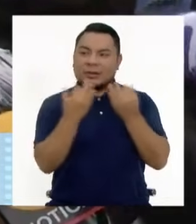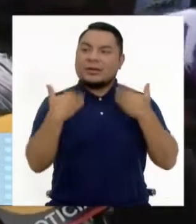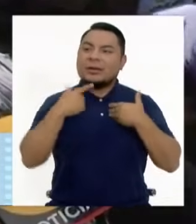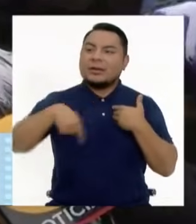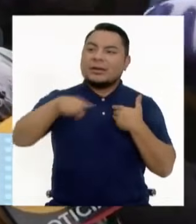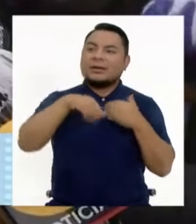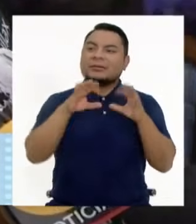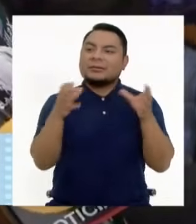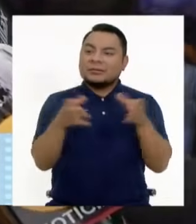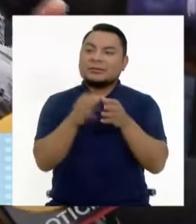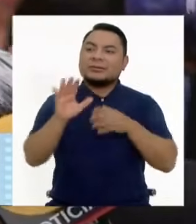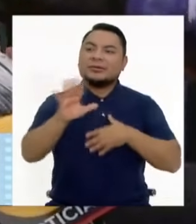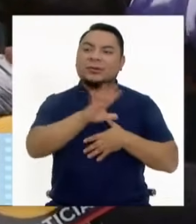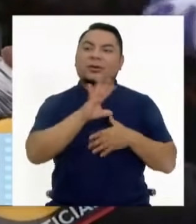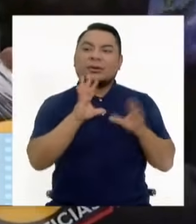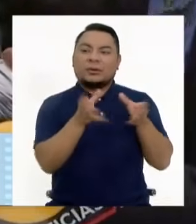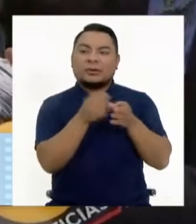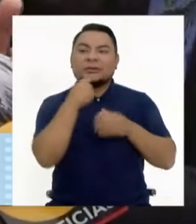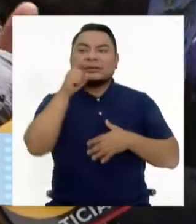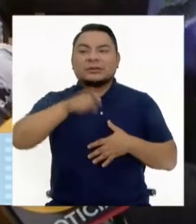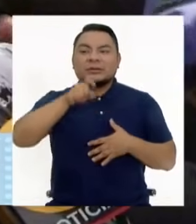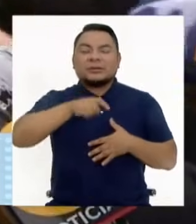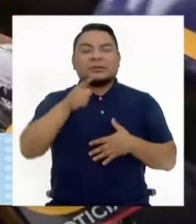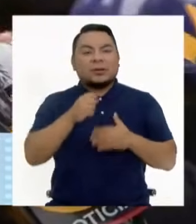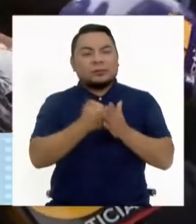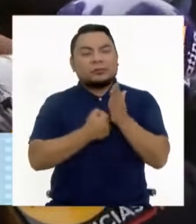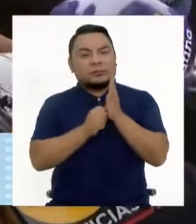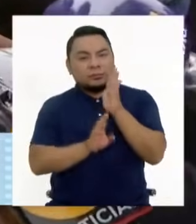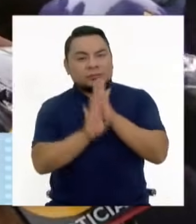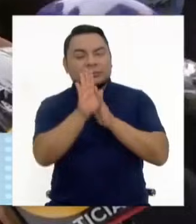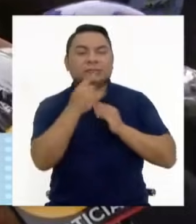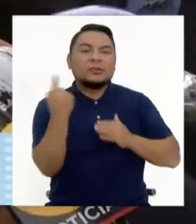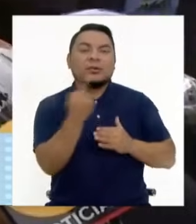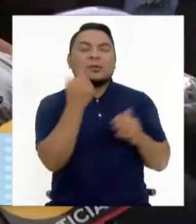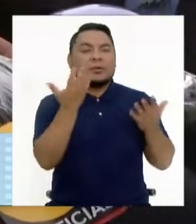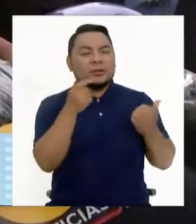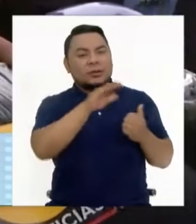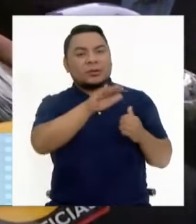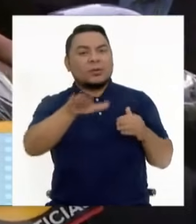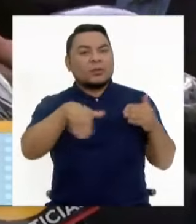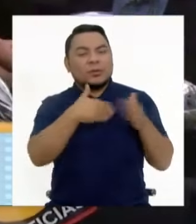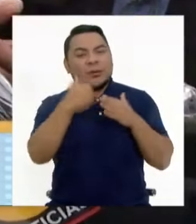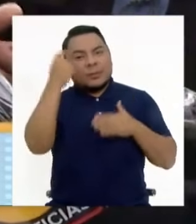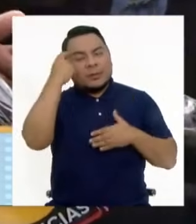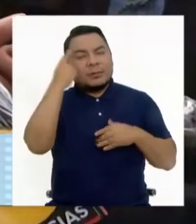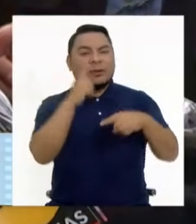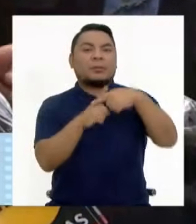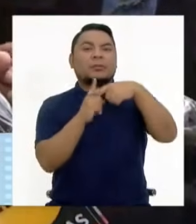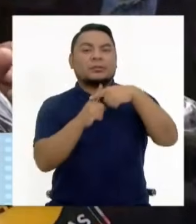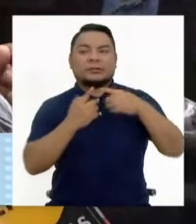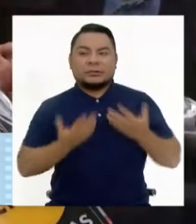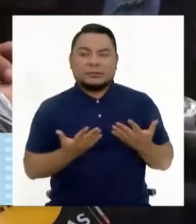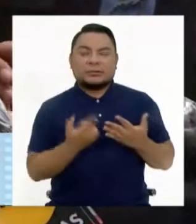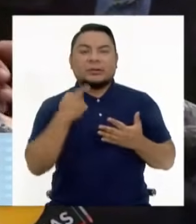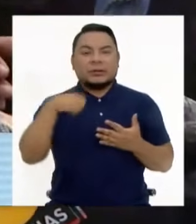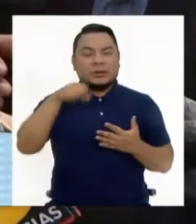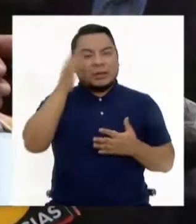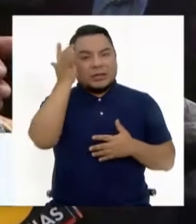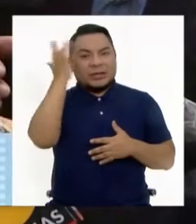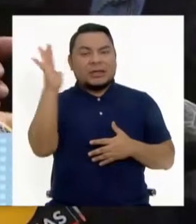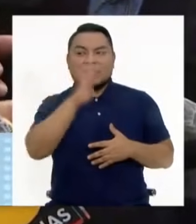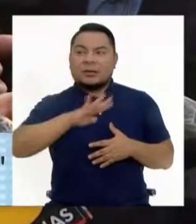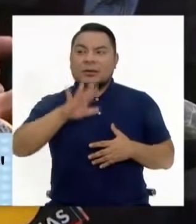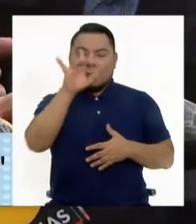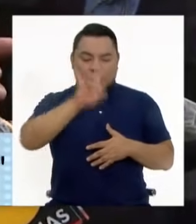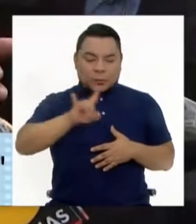paisanos, tenemos una sociedad que necesitamos que se supere. Que yo los invoco, que todos pensemos positivamente. La inteligencia que